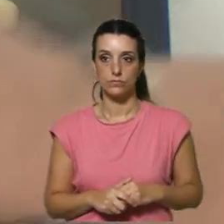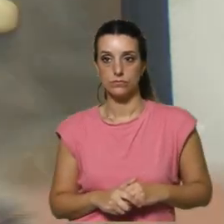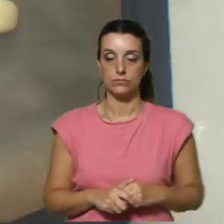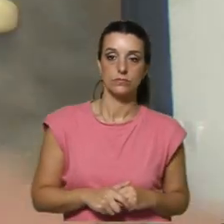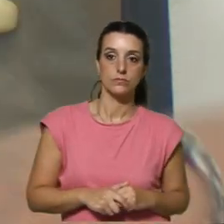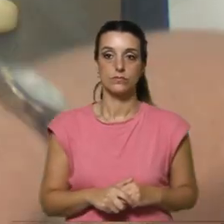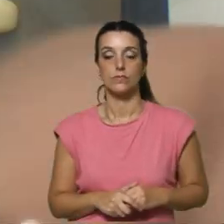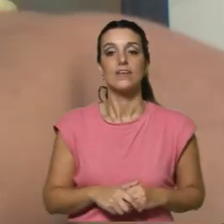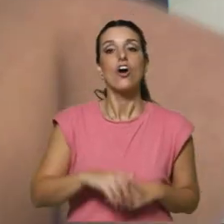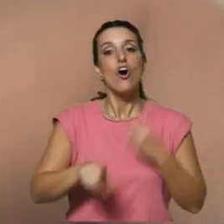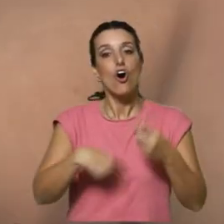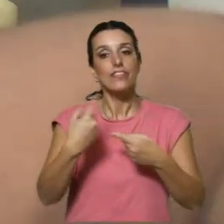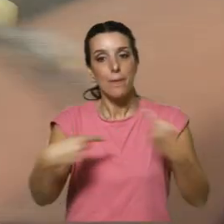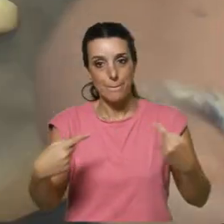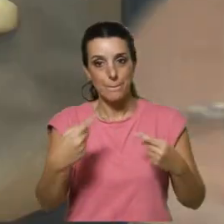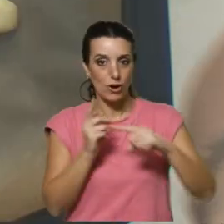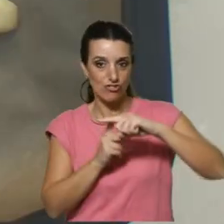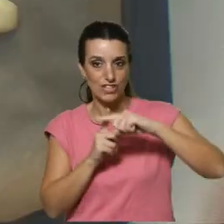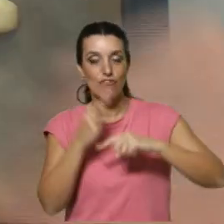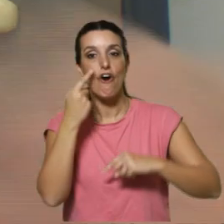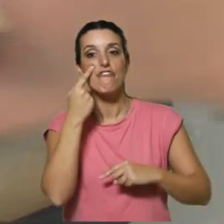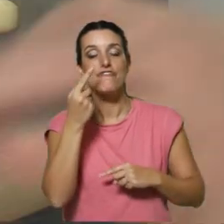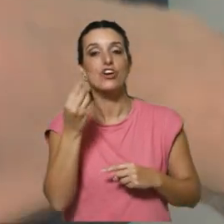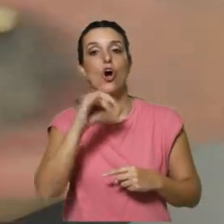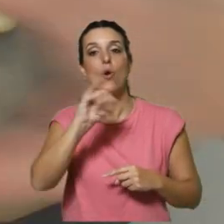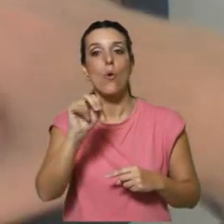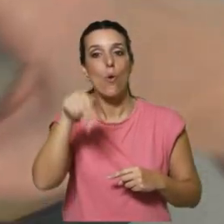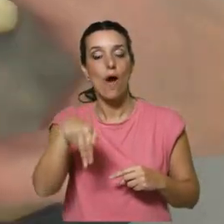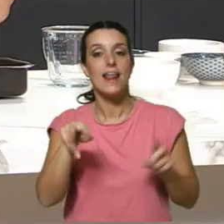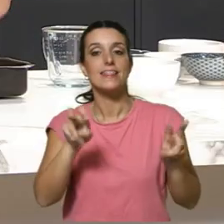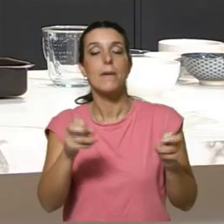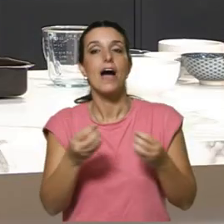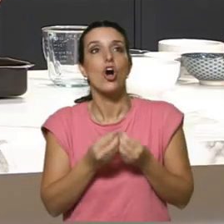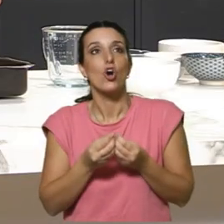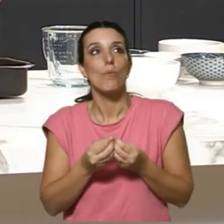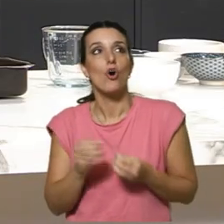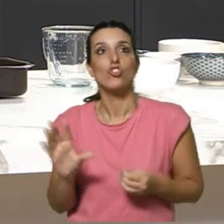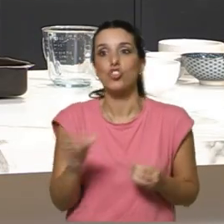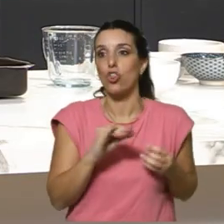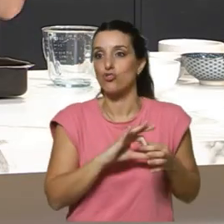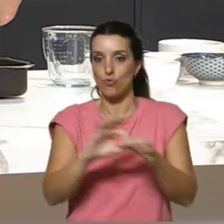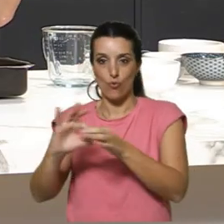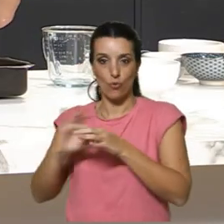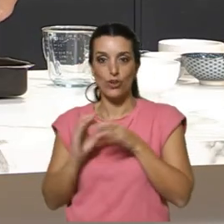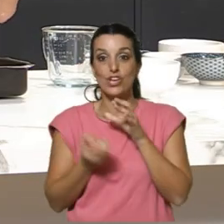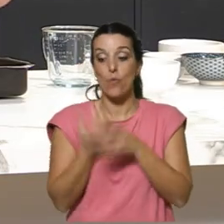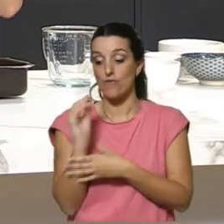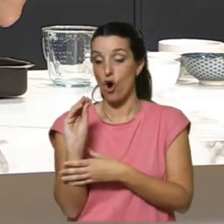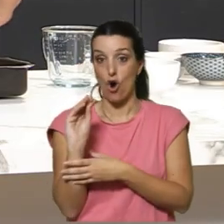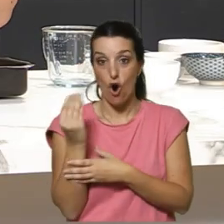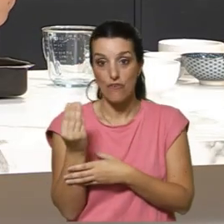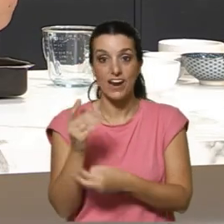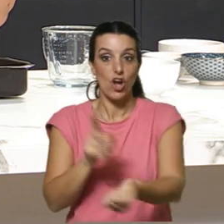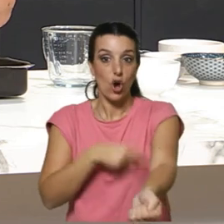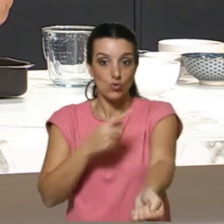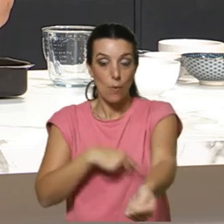¿Sabés qué otra cosa vi como positivo de lo que pasó con Juan? El hecho de cómo todos se unieron y las nuevas generaciones que están